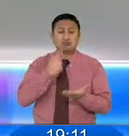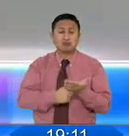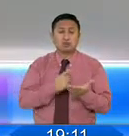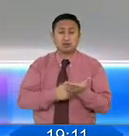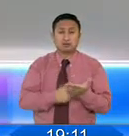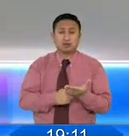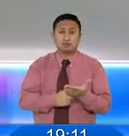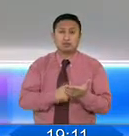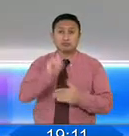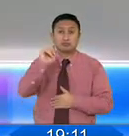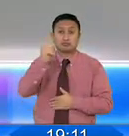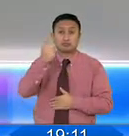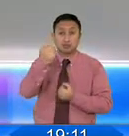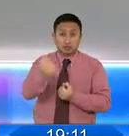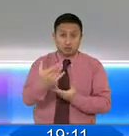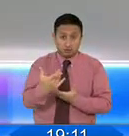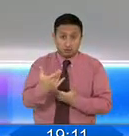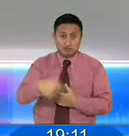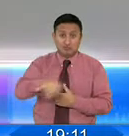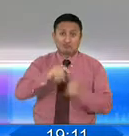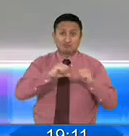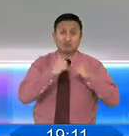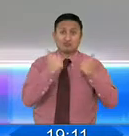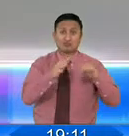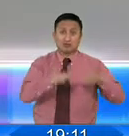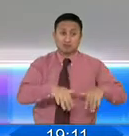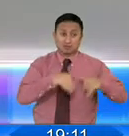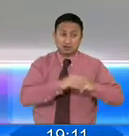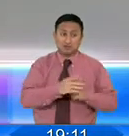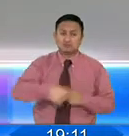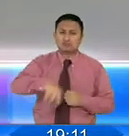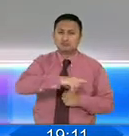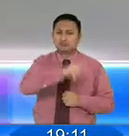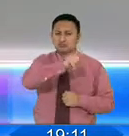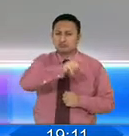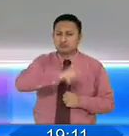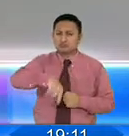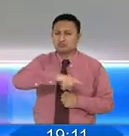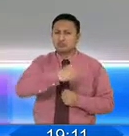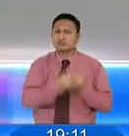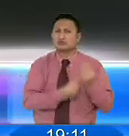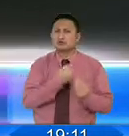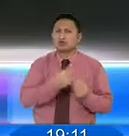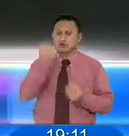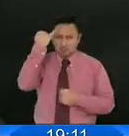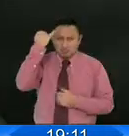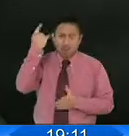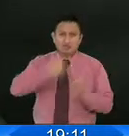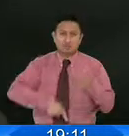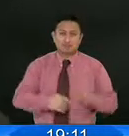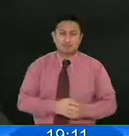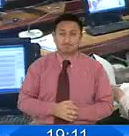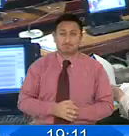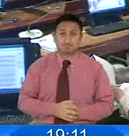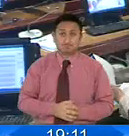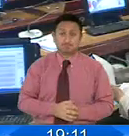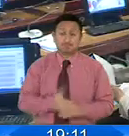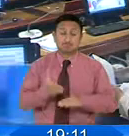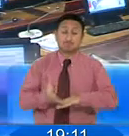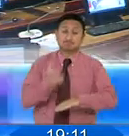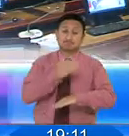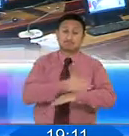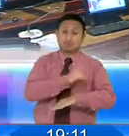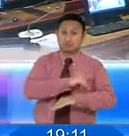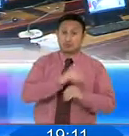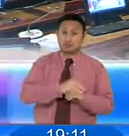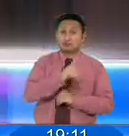informe en el pleno y saber cuál es la posición que se tiene desde la asamblea nacional lo que podría concretarse antes es la aprobación de